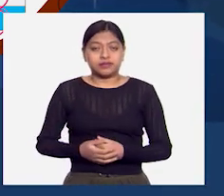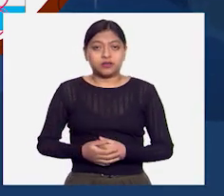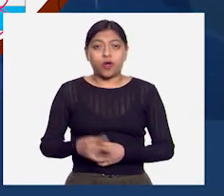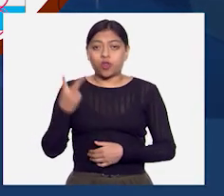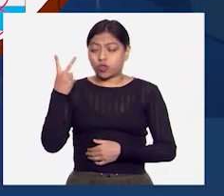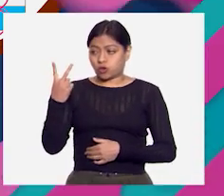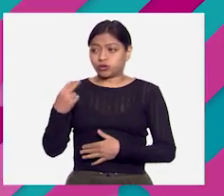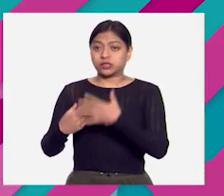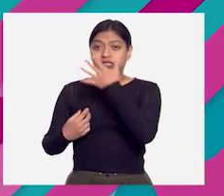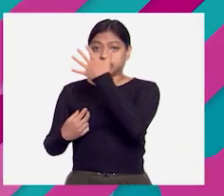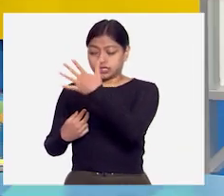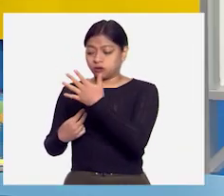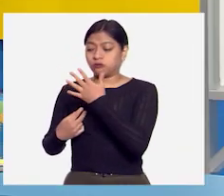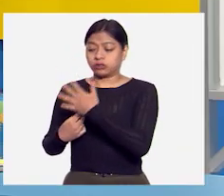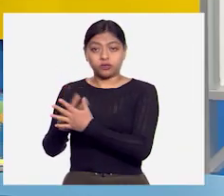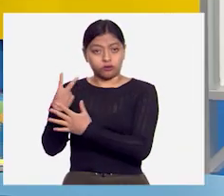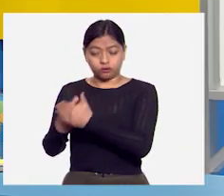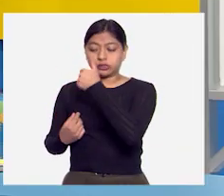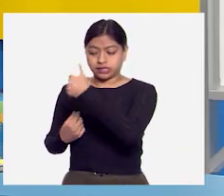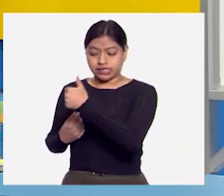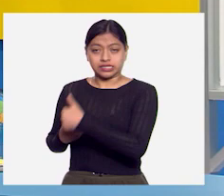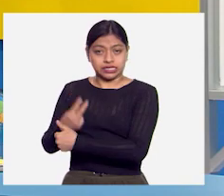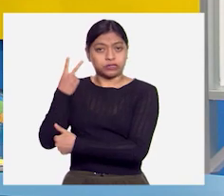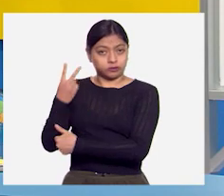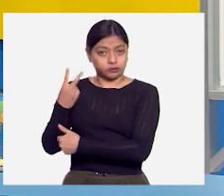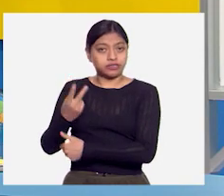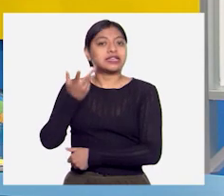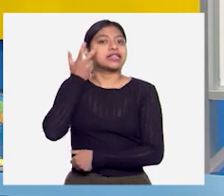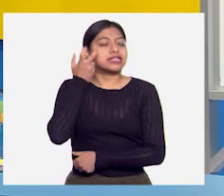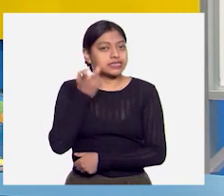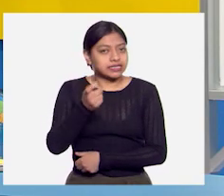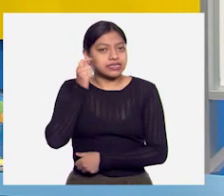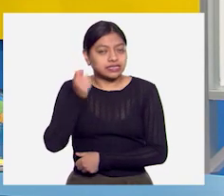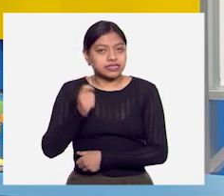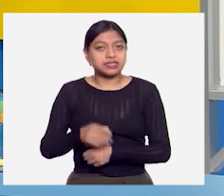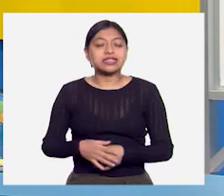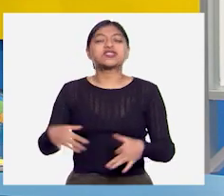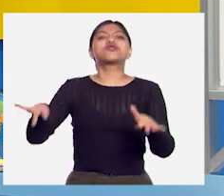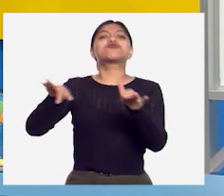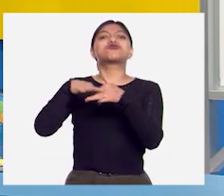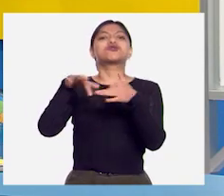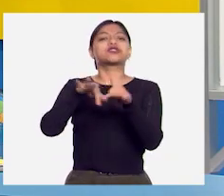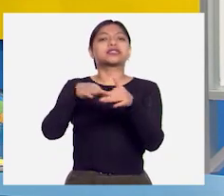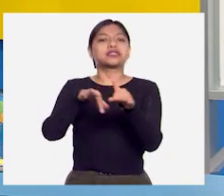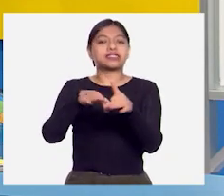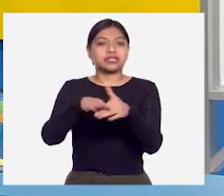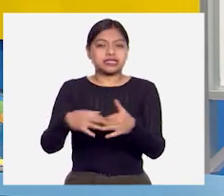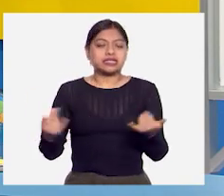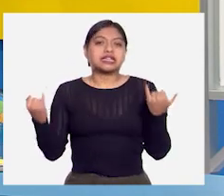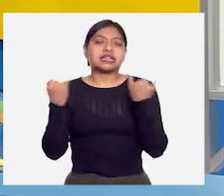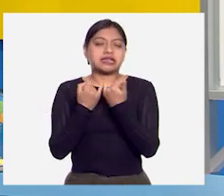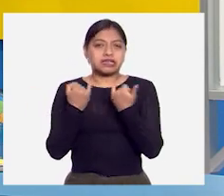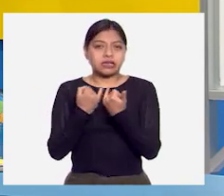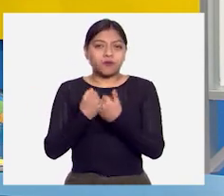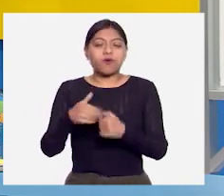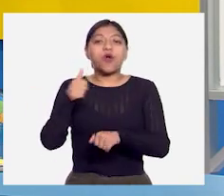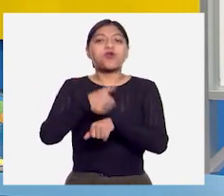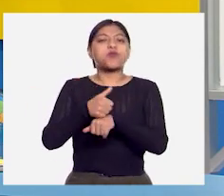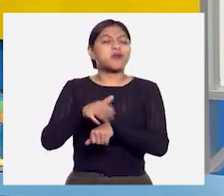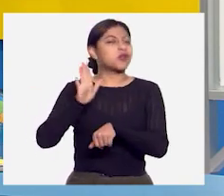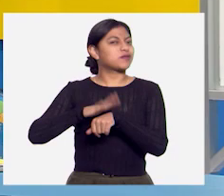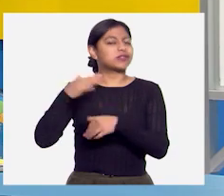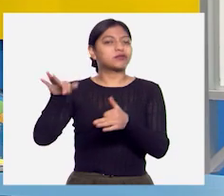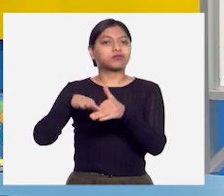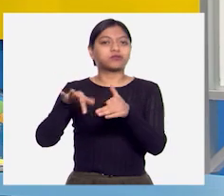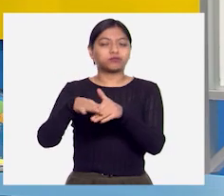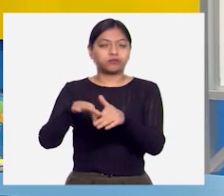veces. Efectivamente, en ese caso coincide su frecuencia y además es la mayor frecuencia que